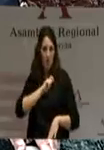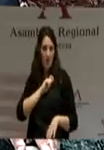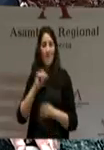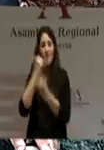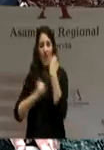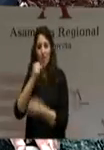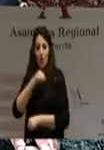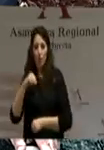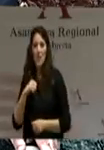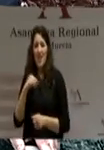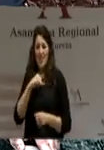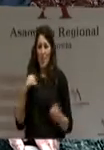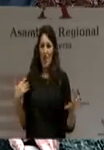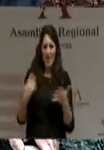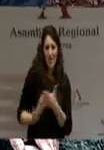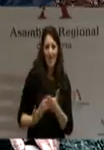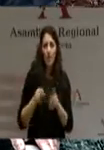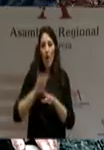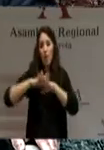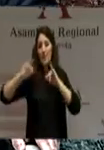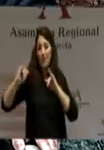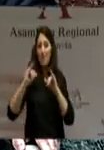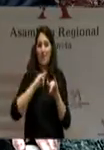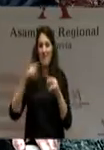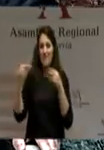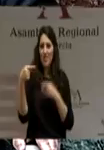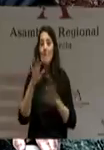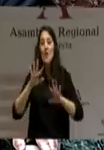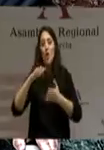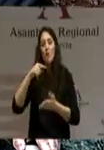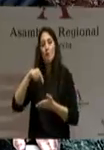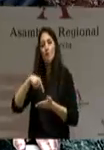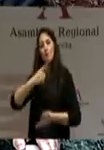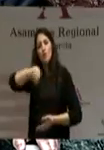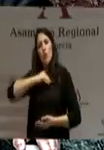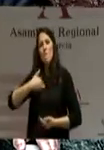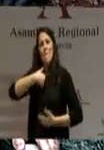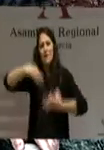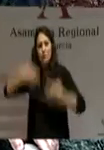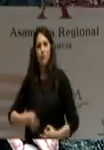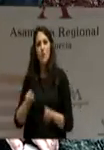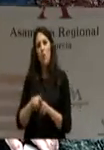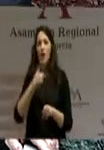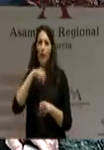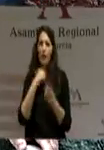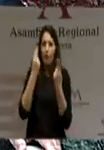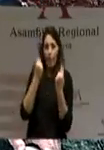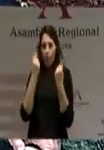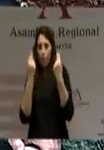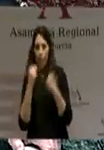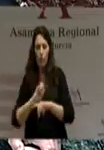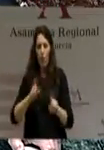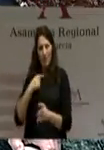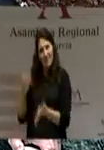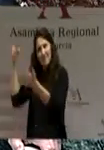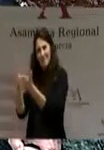autonómica, deuda histórica, compensación de déficit regional, pero posición de firmeza y de exigencia, no con la boca pequeña. Medidas